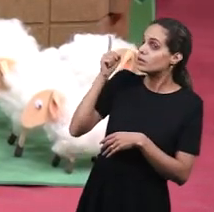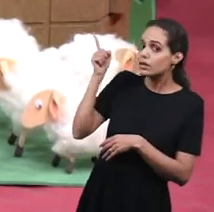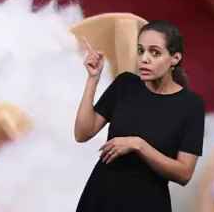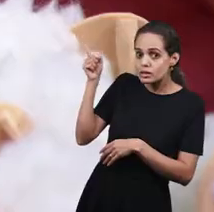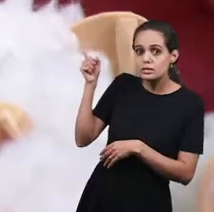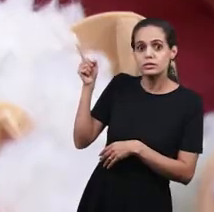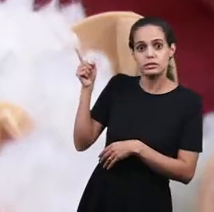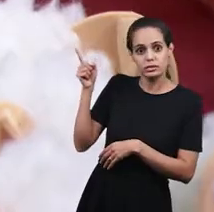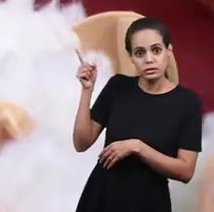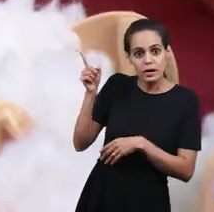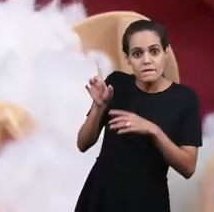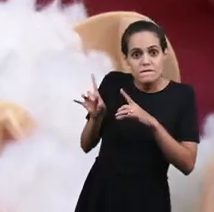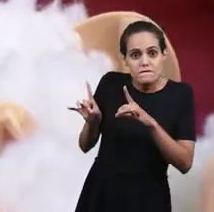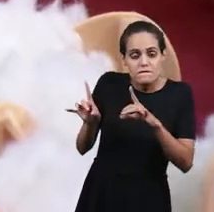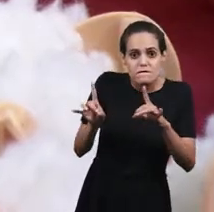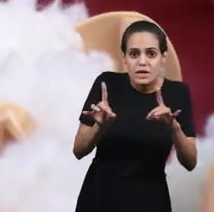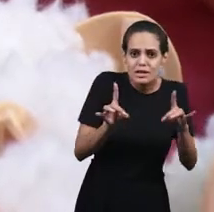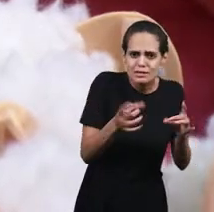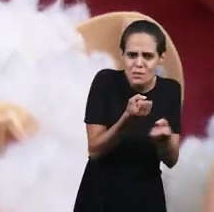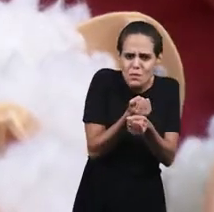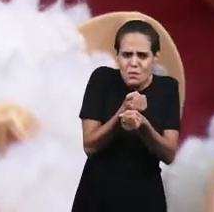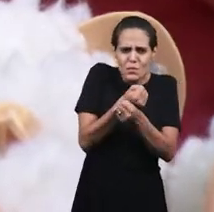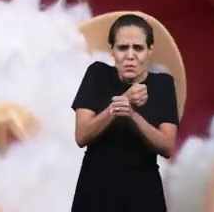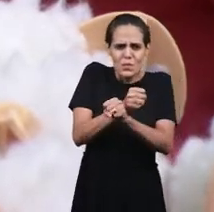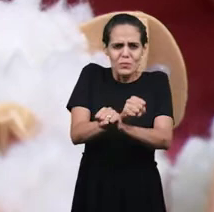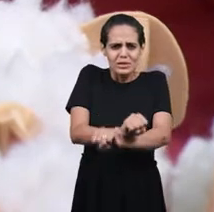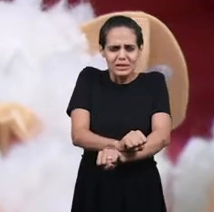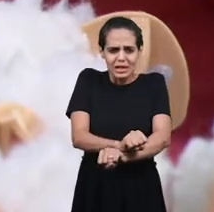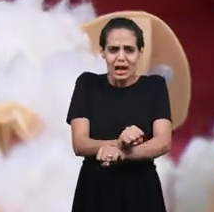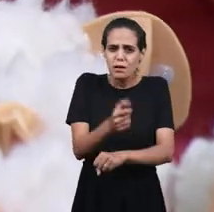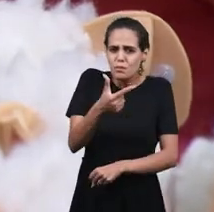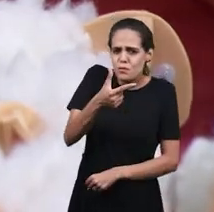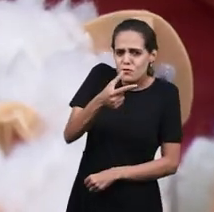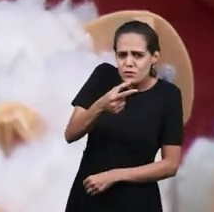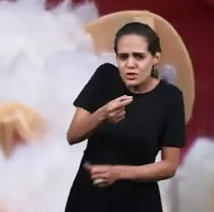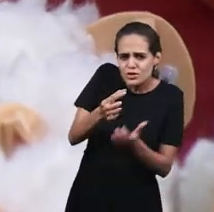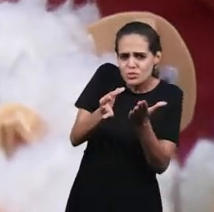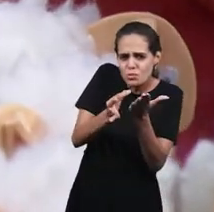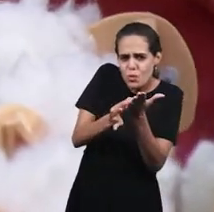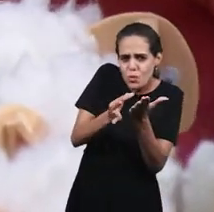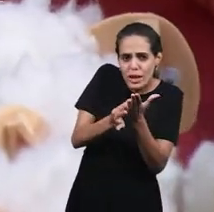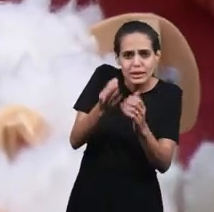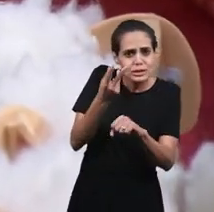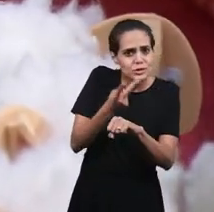Y lo vendieron como esclavo por